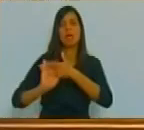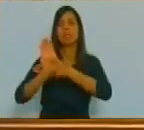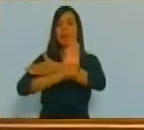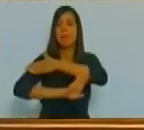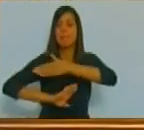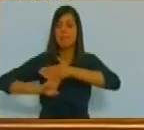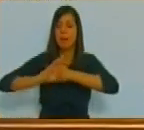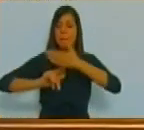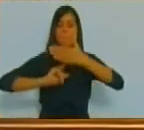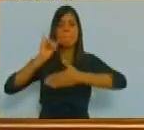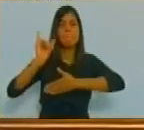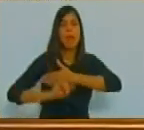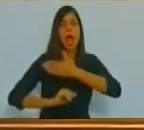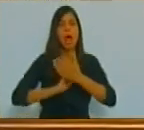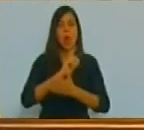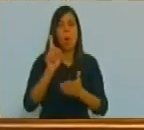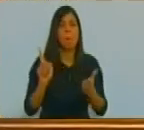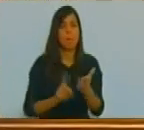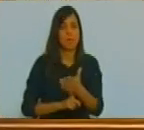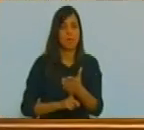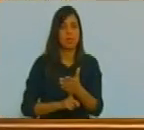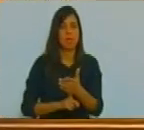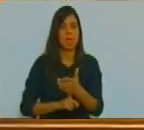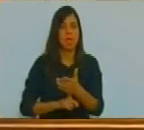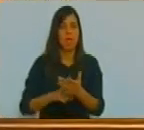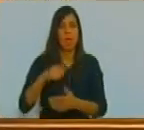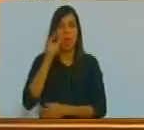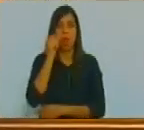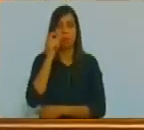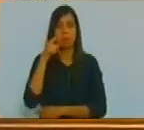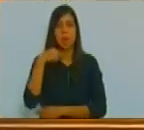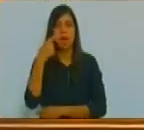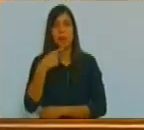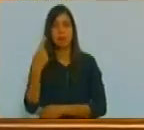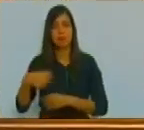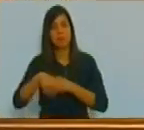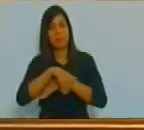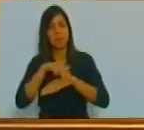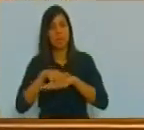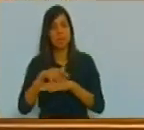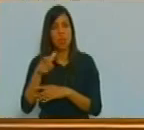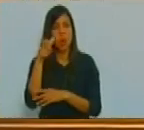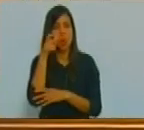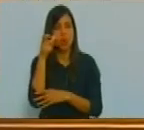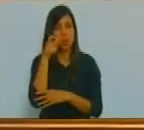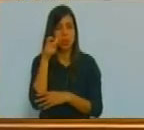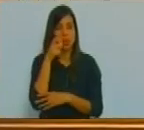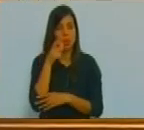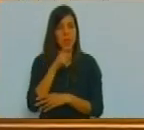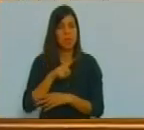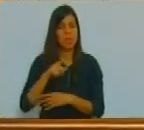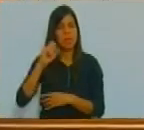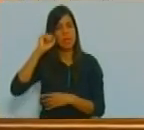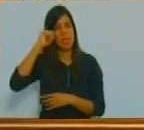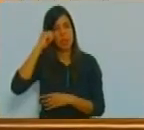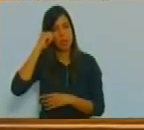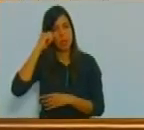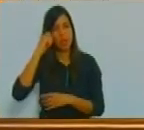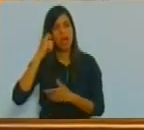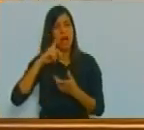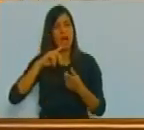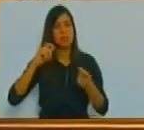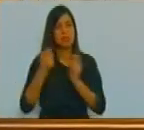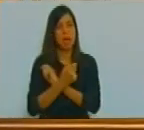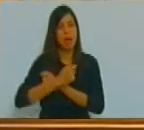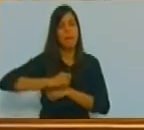integral como les puso el ministro en su dimensión de control y entonces debemos recordar la profunda reforma